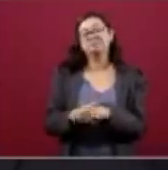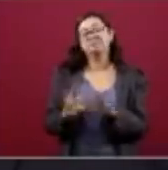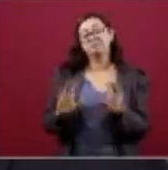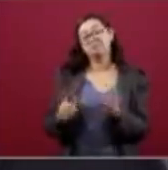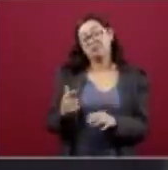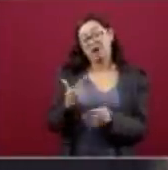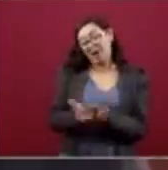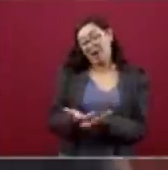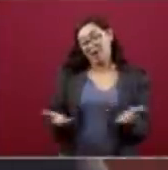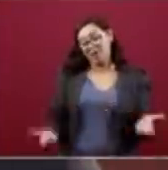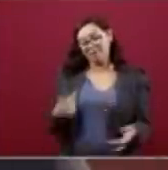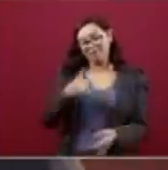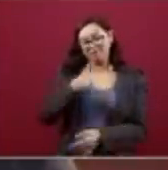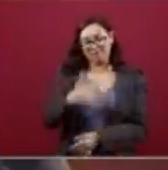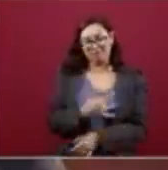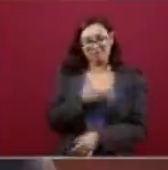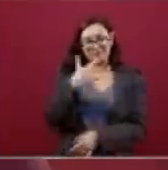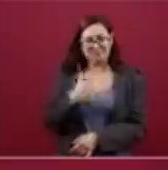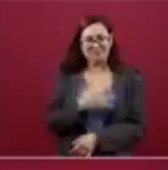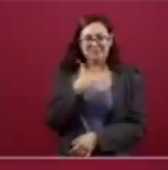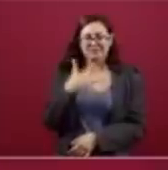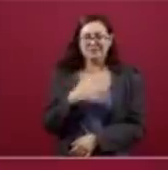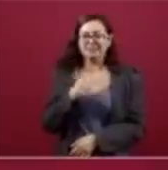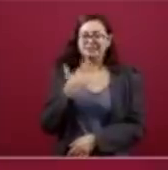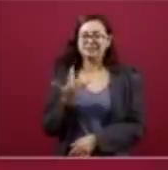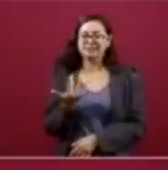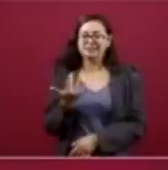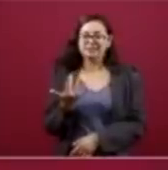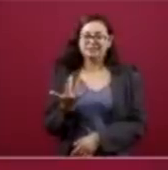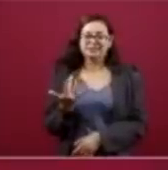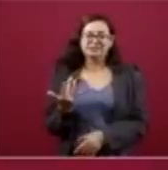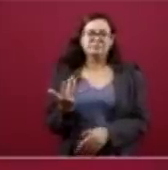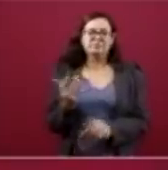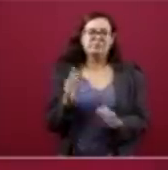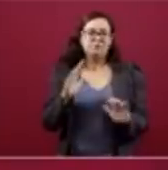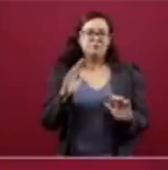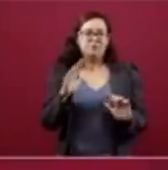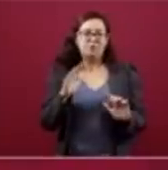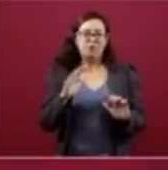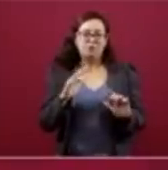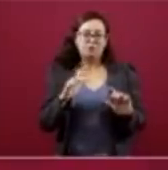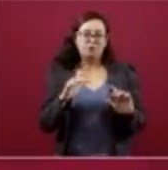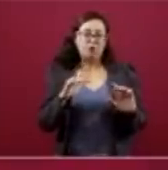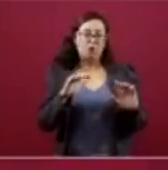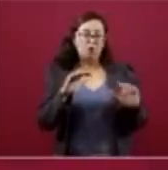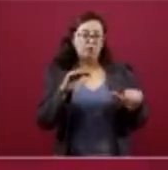interpretación, la oposición externa, foránea,